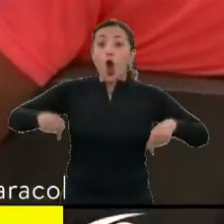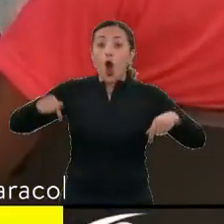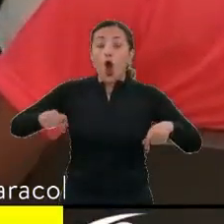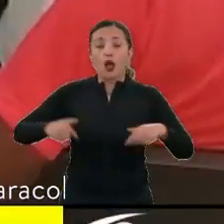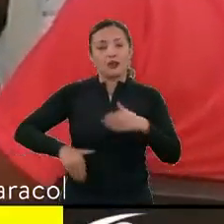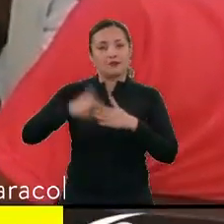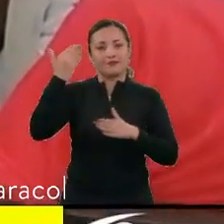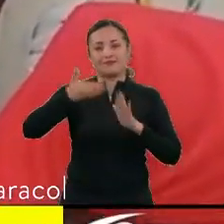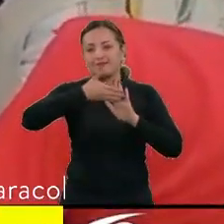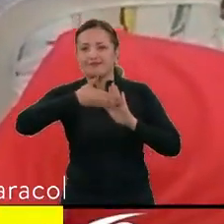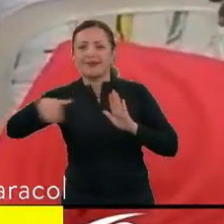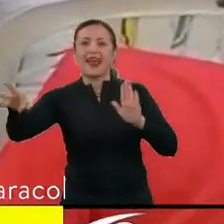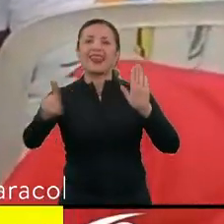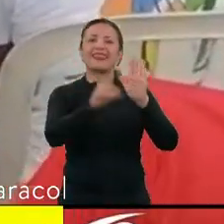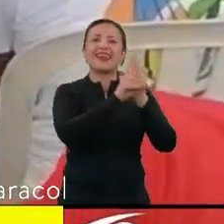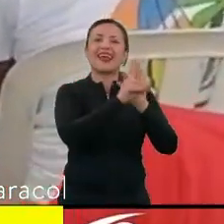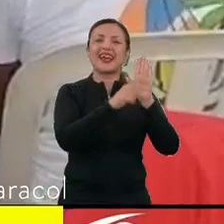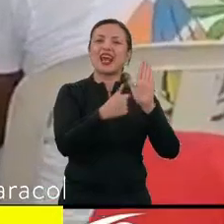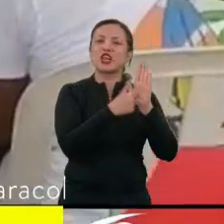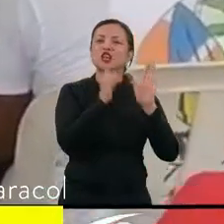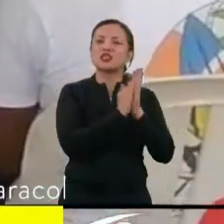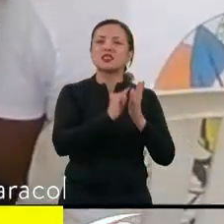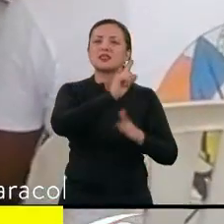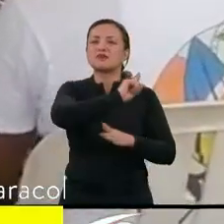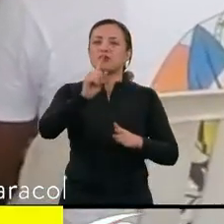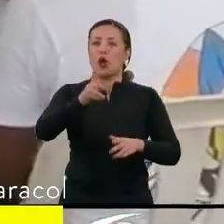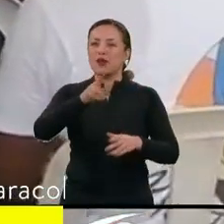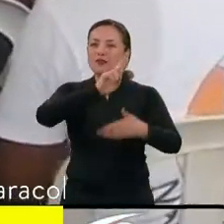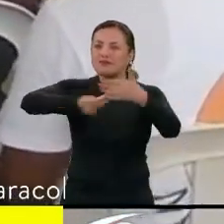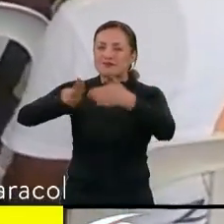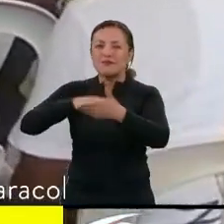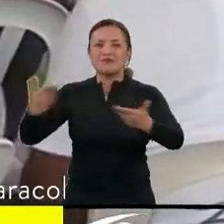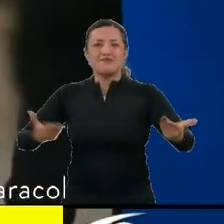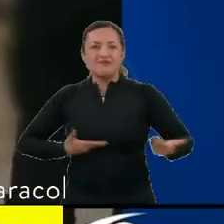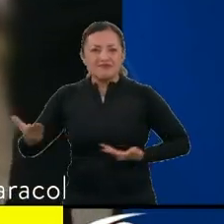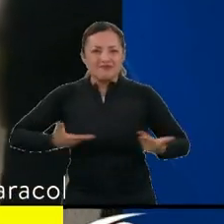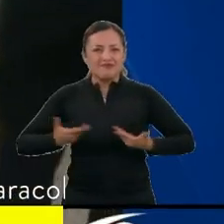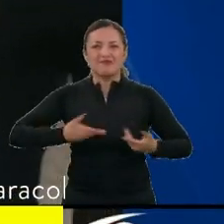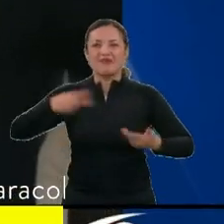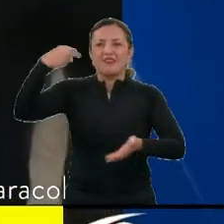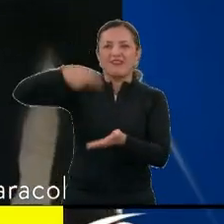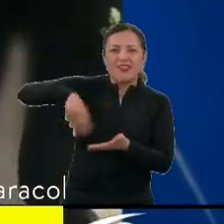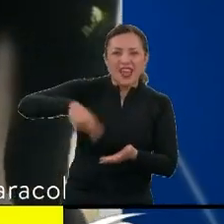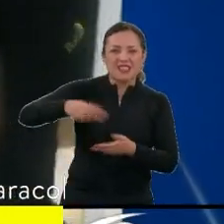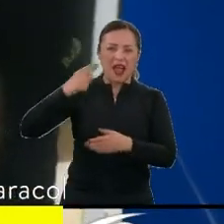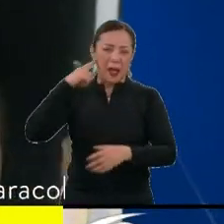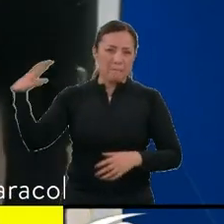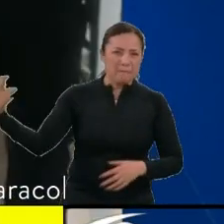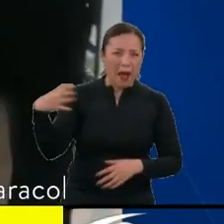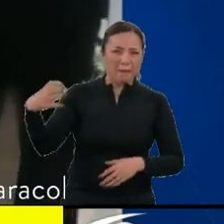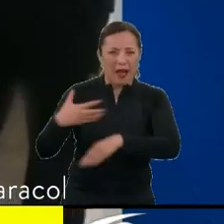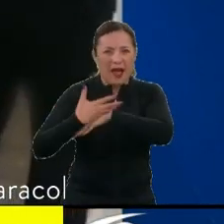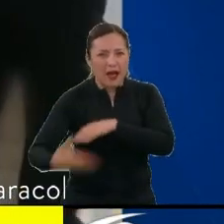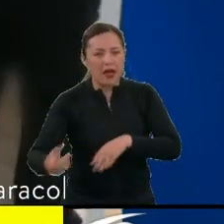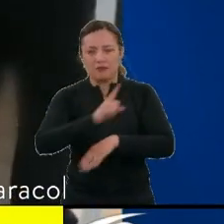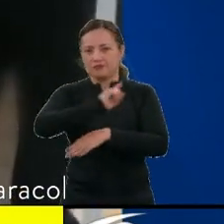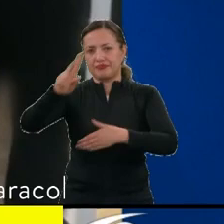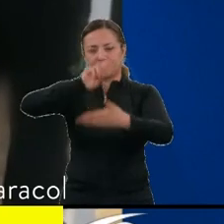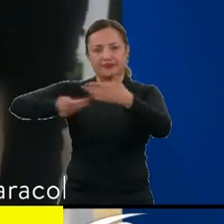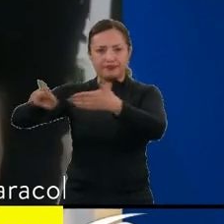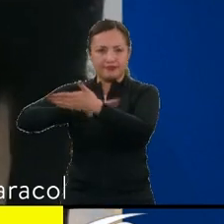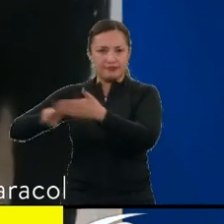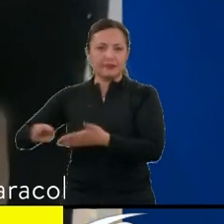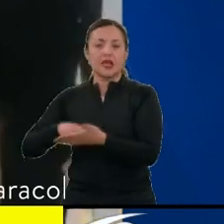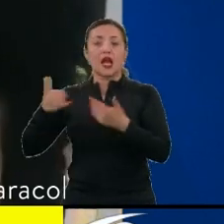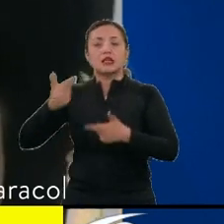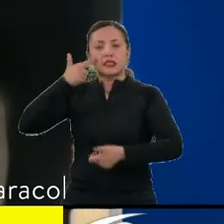el decreto que restringe el horario de los establecimientos comerciales y prohíbe los bailes con pico, medida con la que las